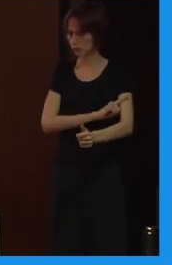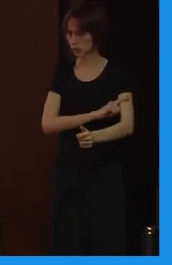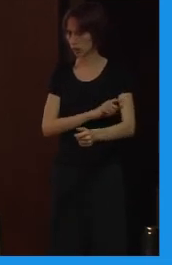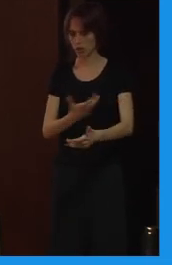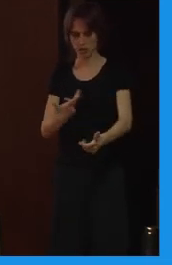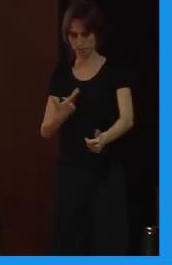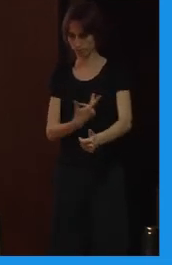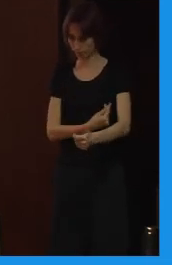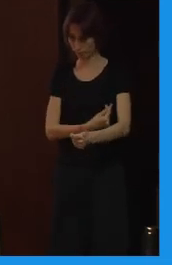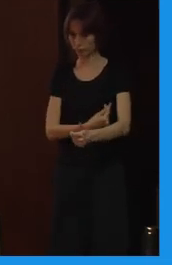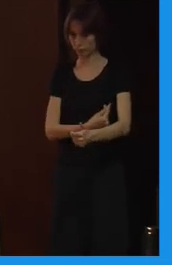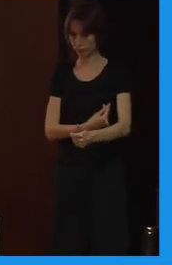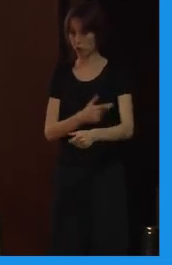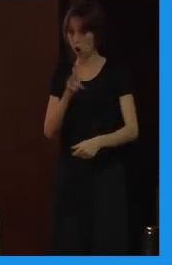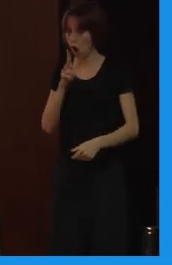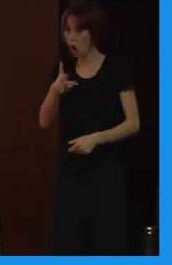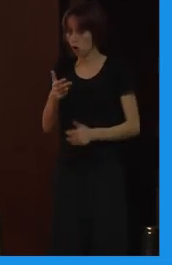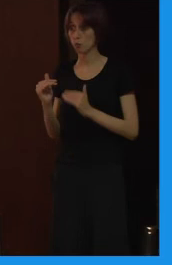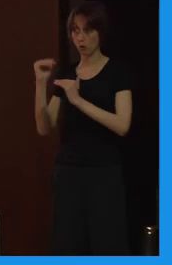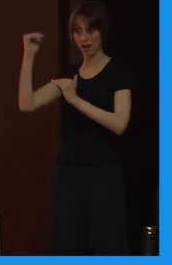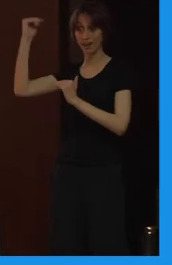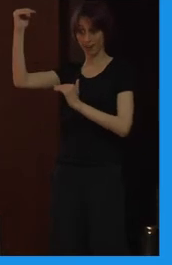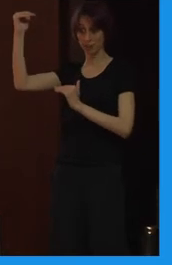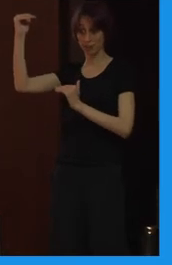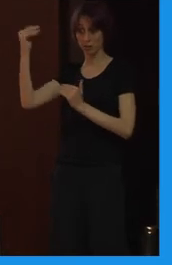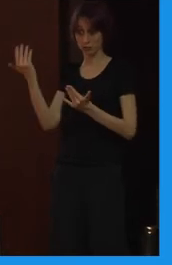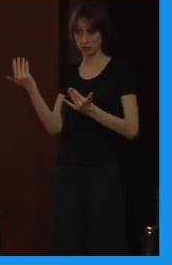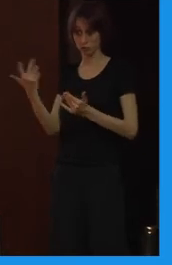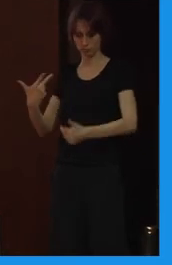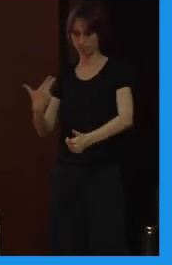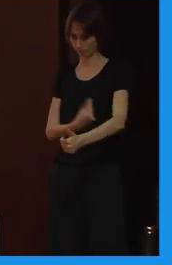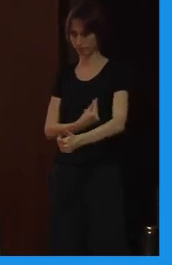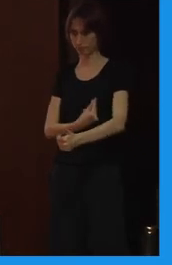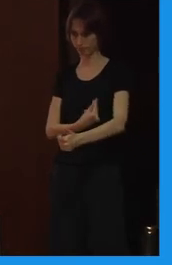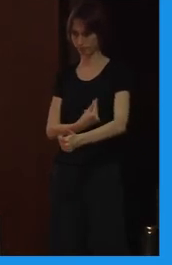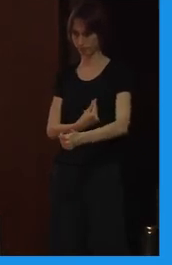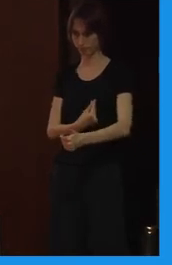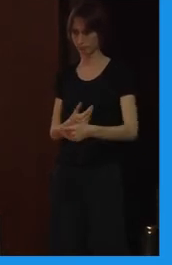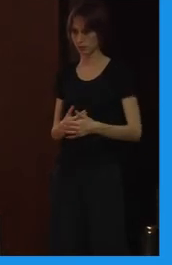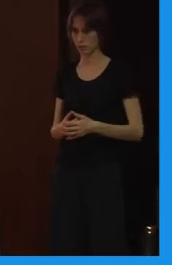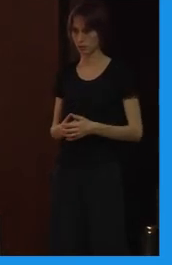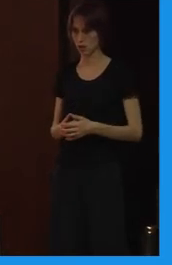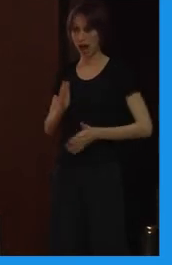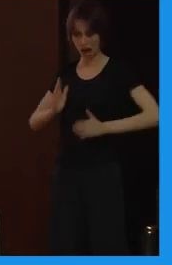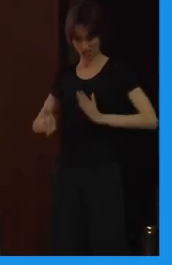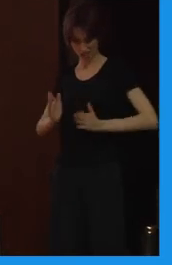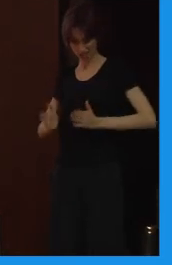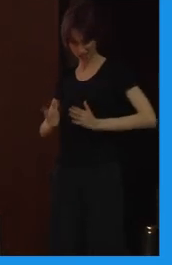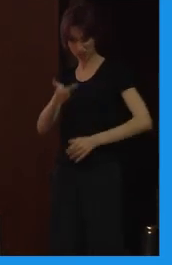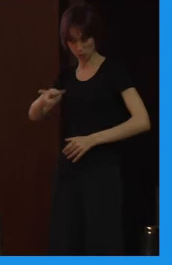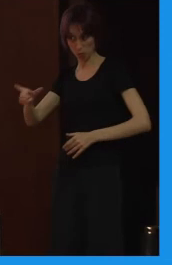de dopaje, de atletismo, se dopan con hormona de crecimiento, porque aumenta la masa